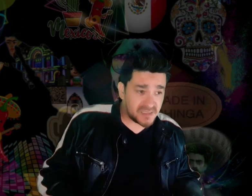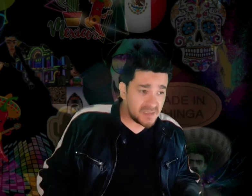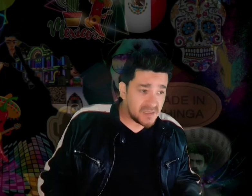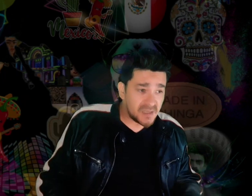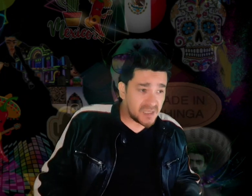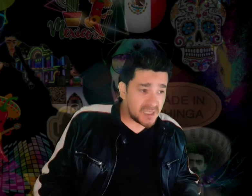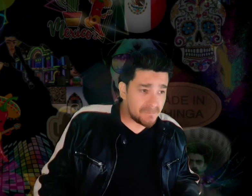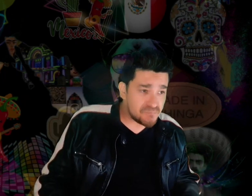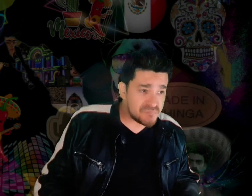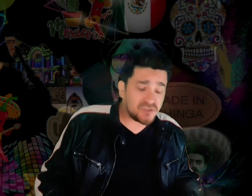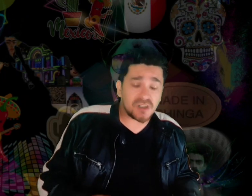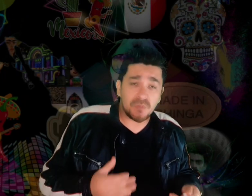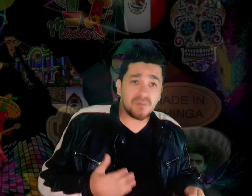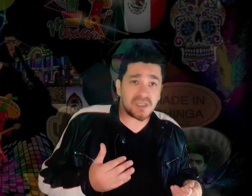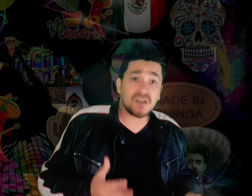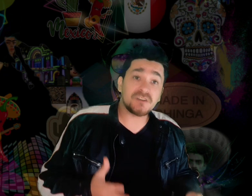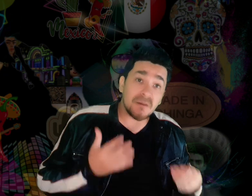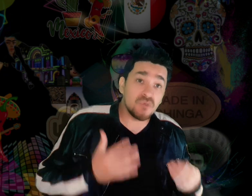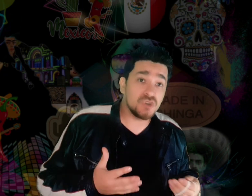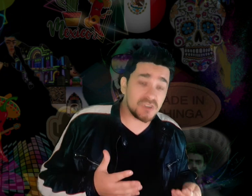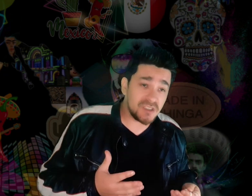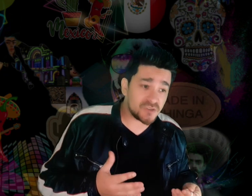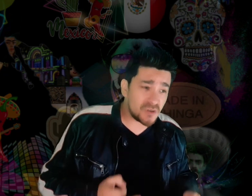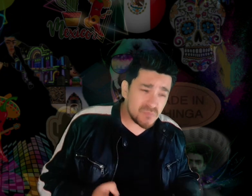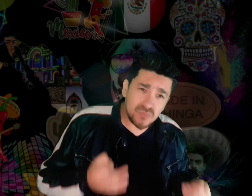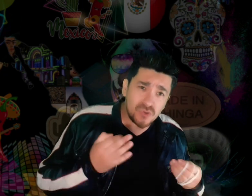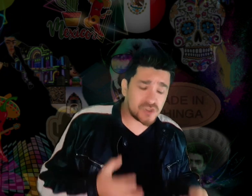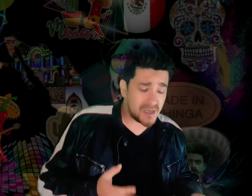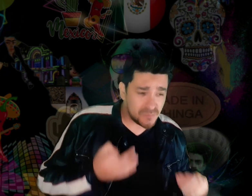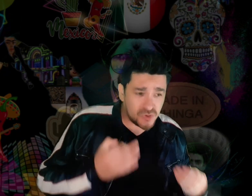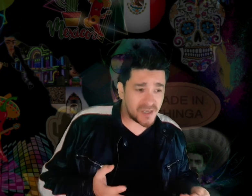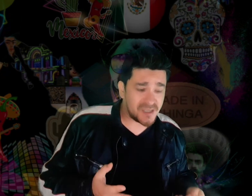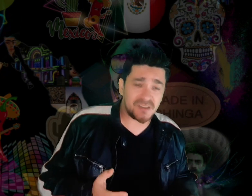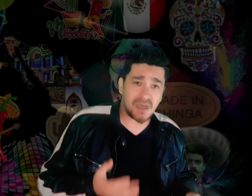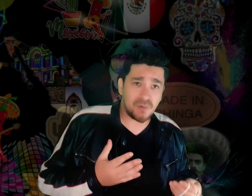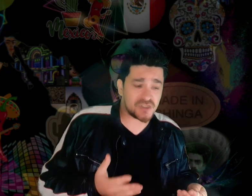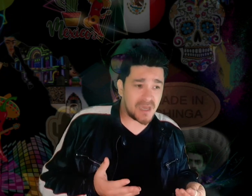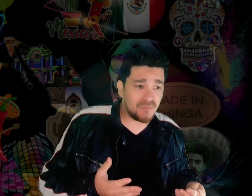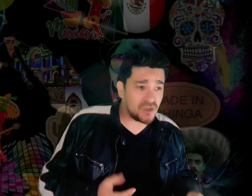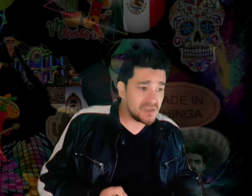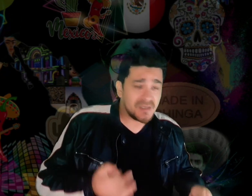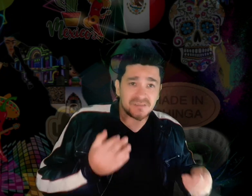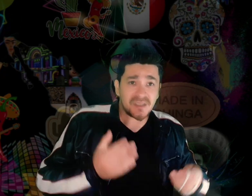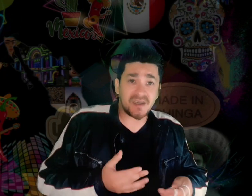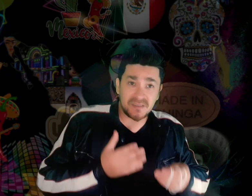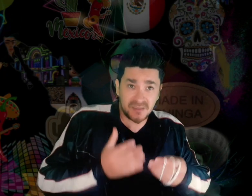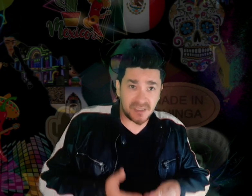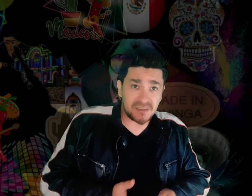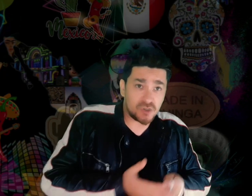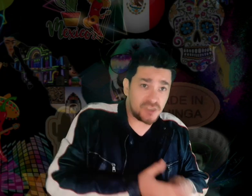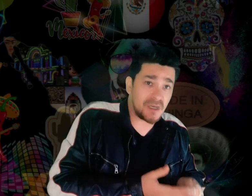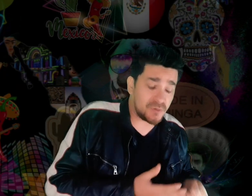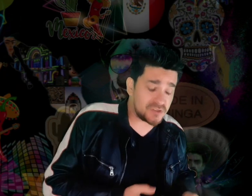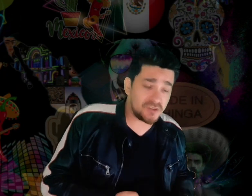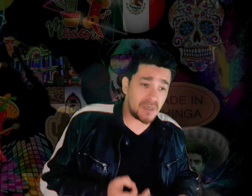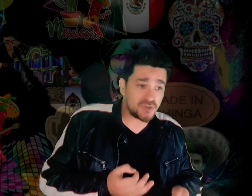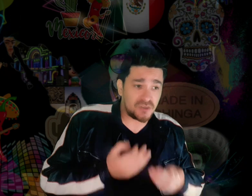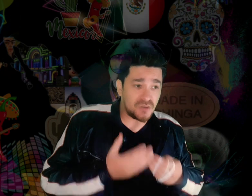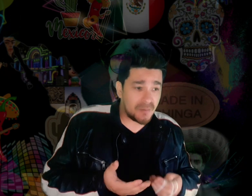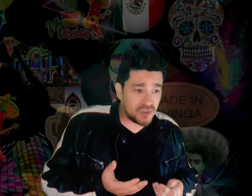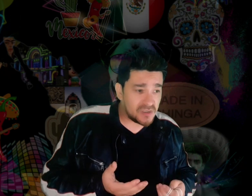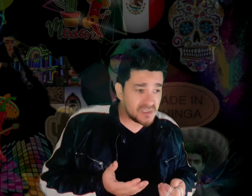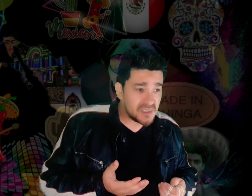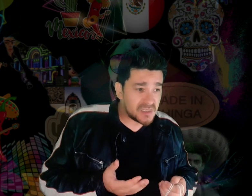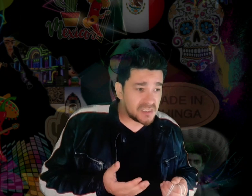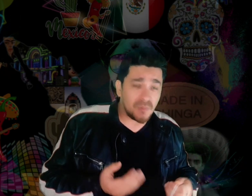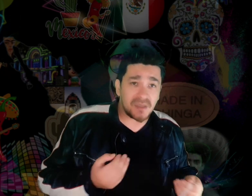no pase. Pienso que el pueblo mexicano está muy unido, son mucha gente que apoya a AMLO, cerca del 70-80% está